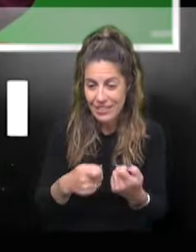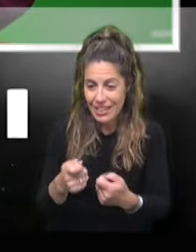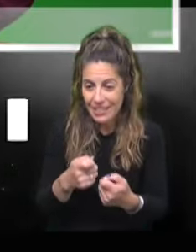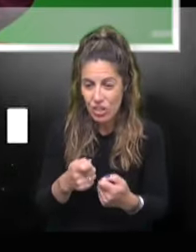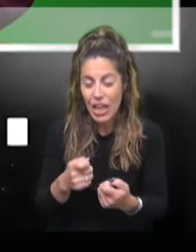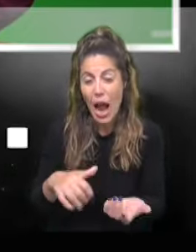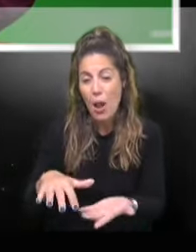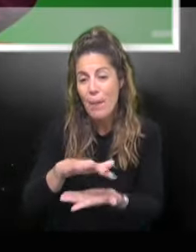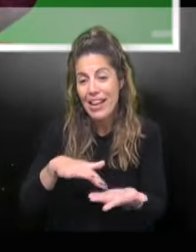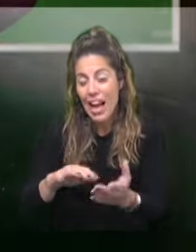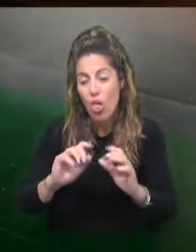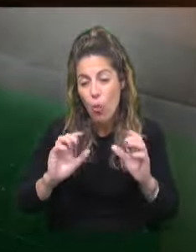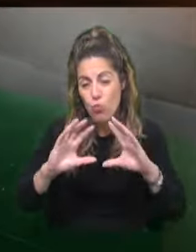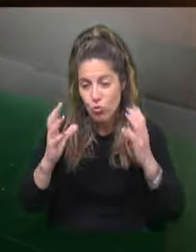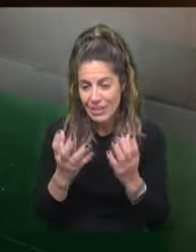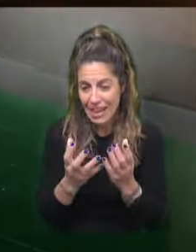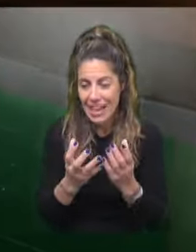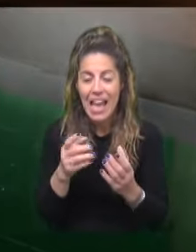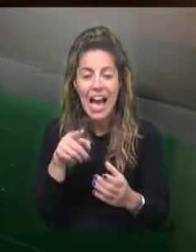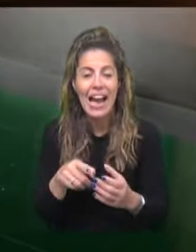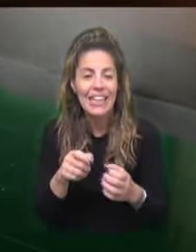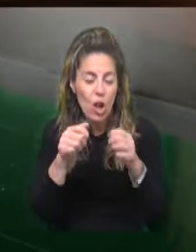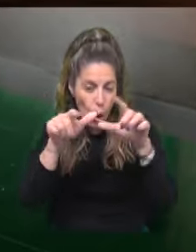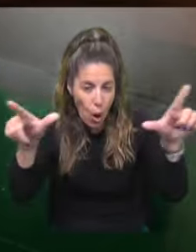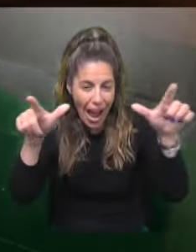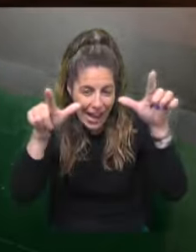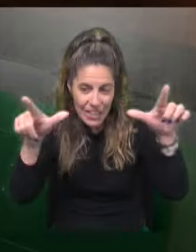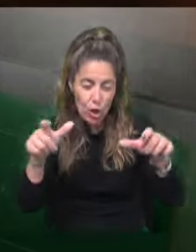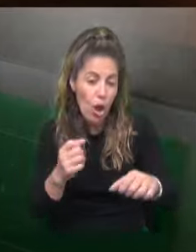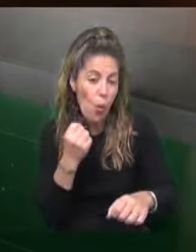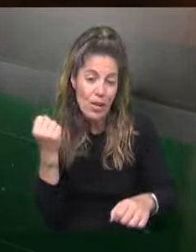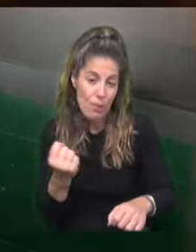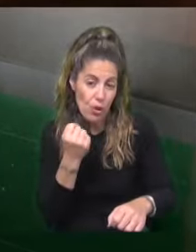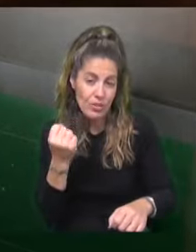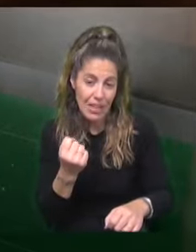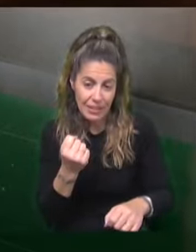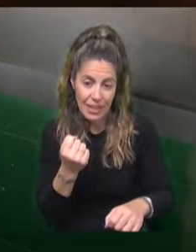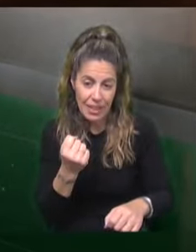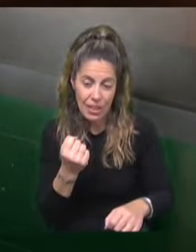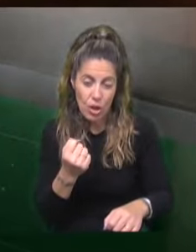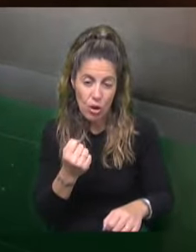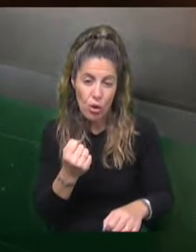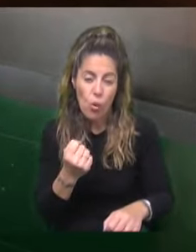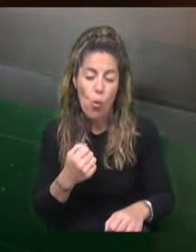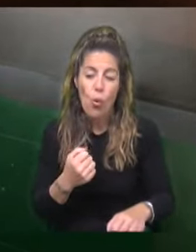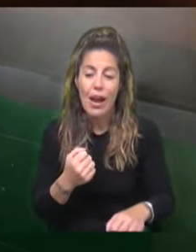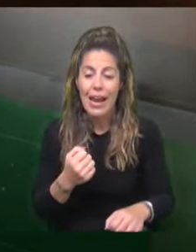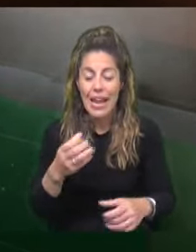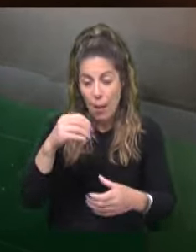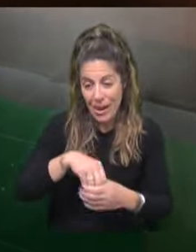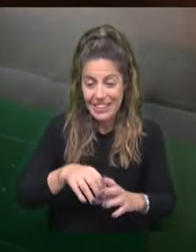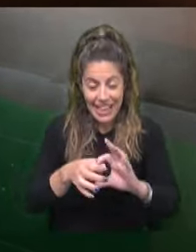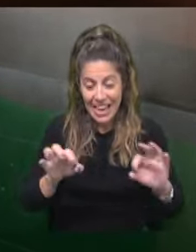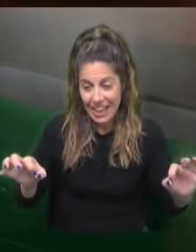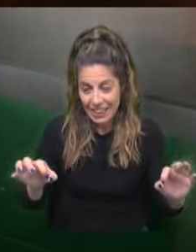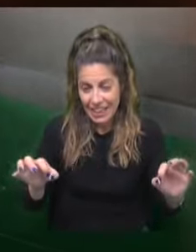el mercado mundial entonces ahí la parte agrícola tiene un peso relativo más importante en la parte de la cadena que participamos